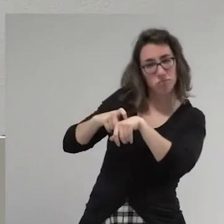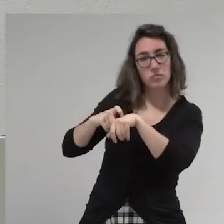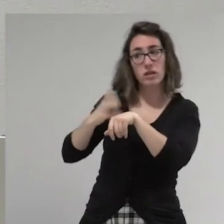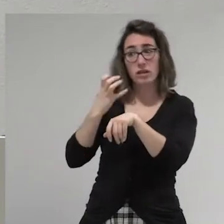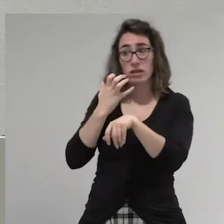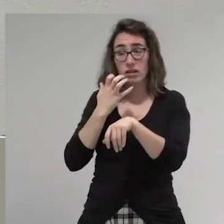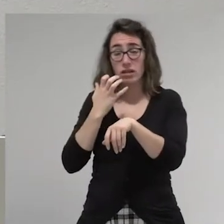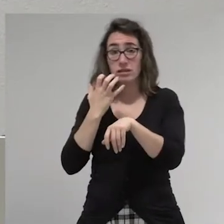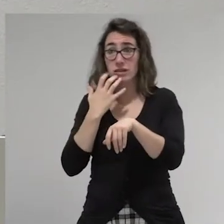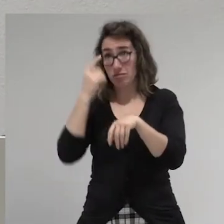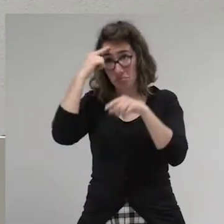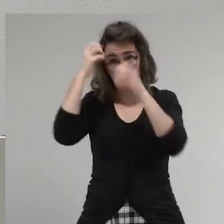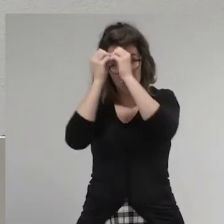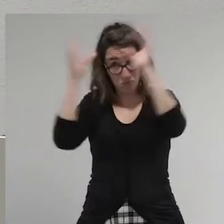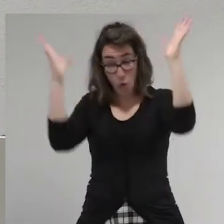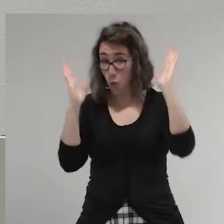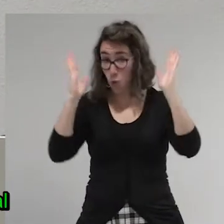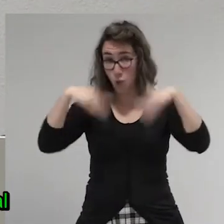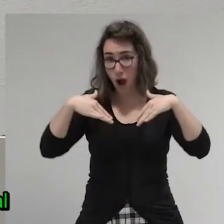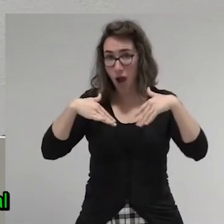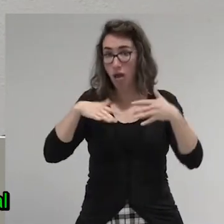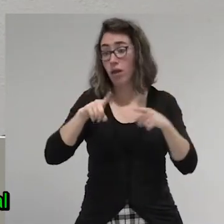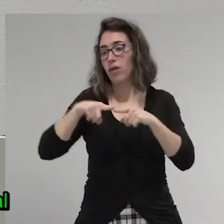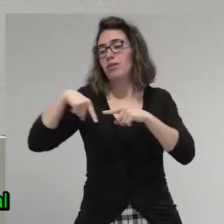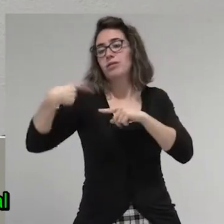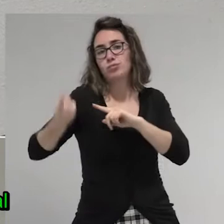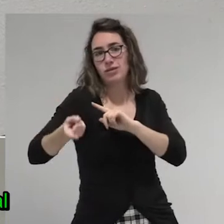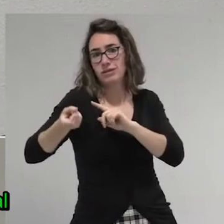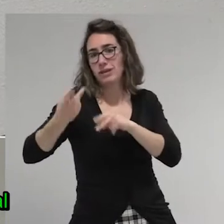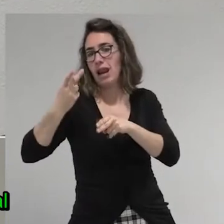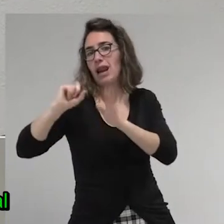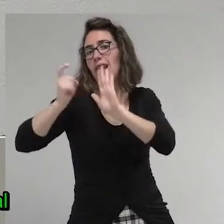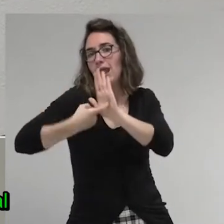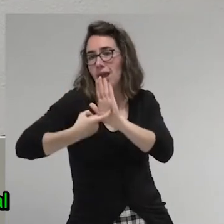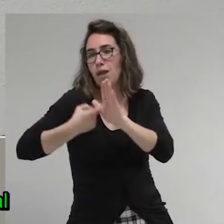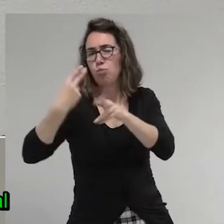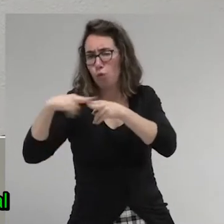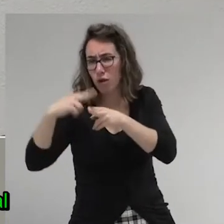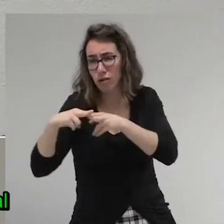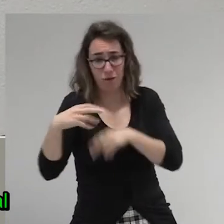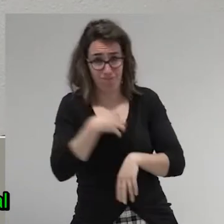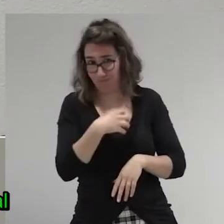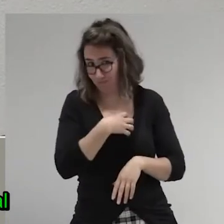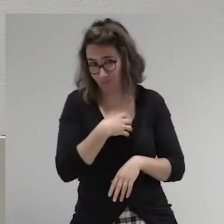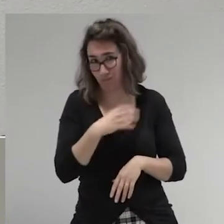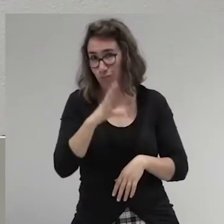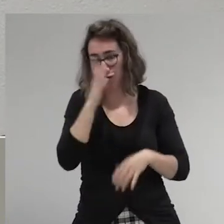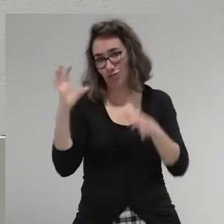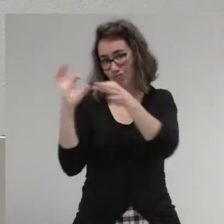sería posible el despliegue desconflictuado de este tipo de políticas que reproducen el racismo